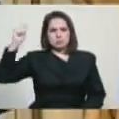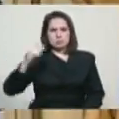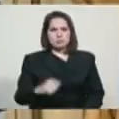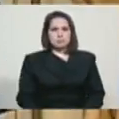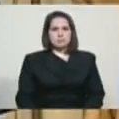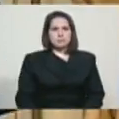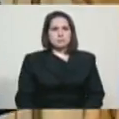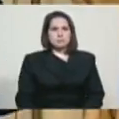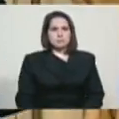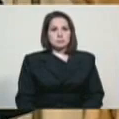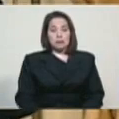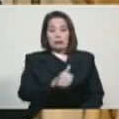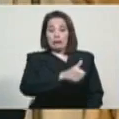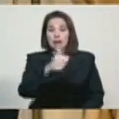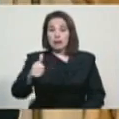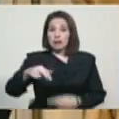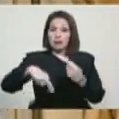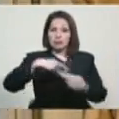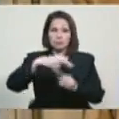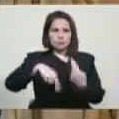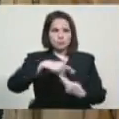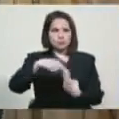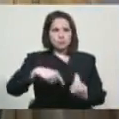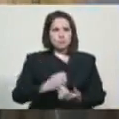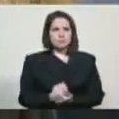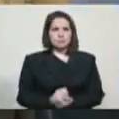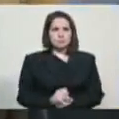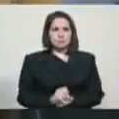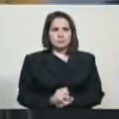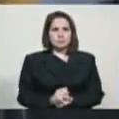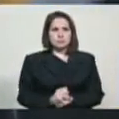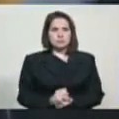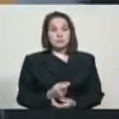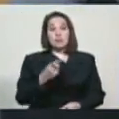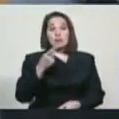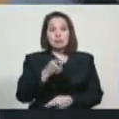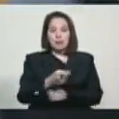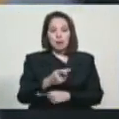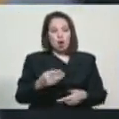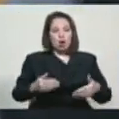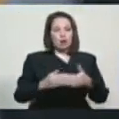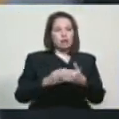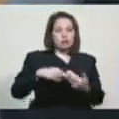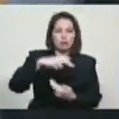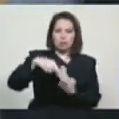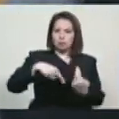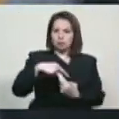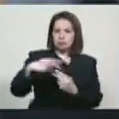a cada revolución le corresponde una contrarrevolución.